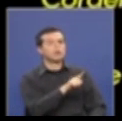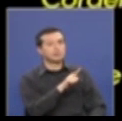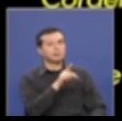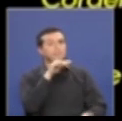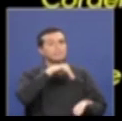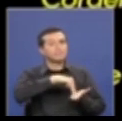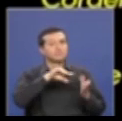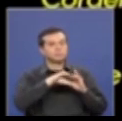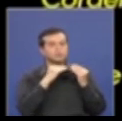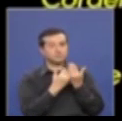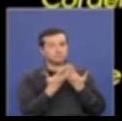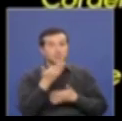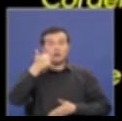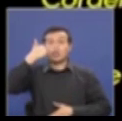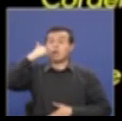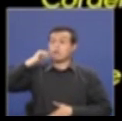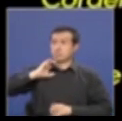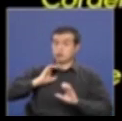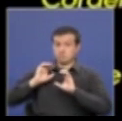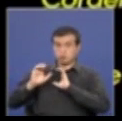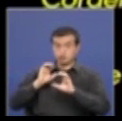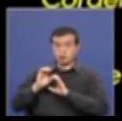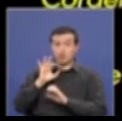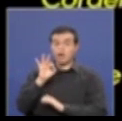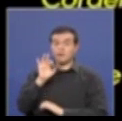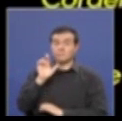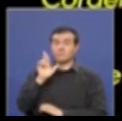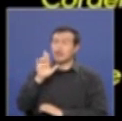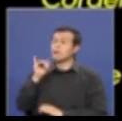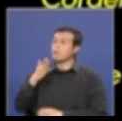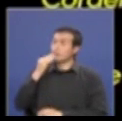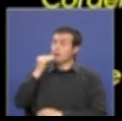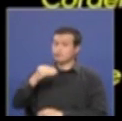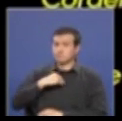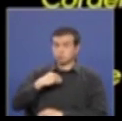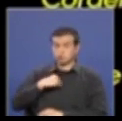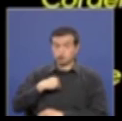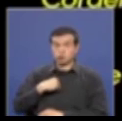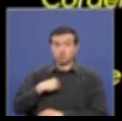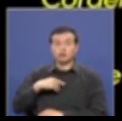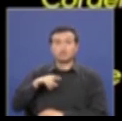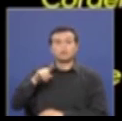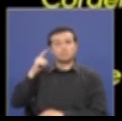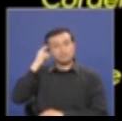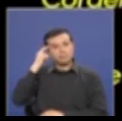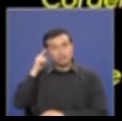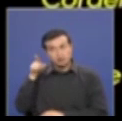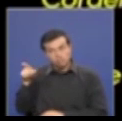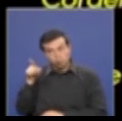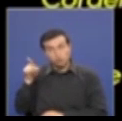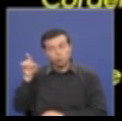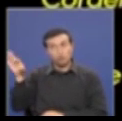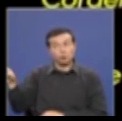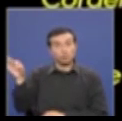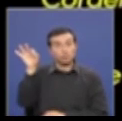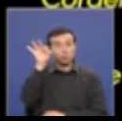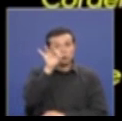No, ayer que conversamos, Franklin Verduga me dijo a mí, ¿qué te parece a ti para